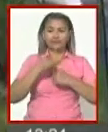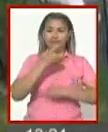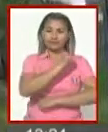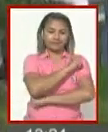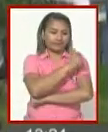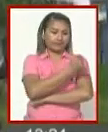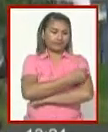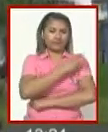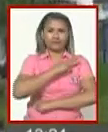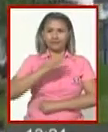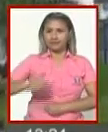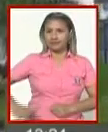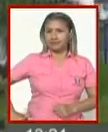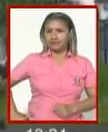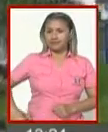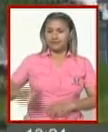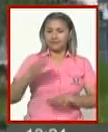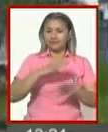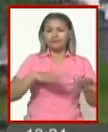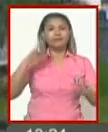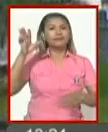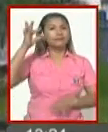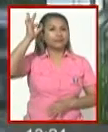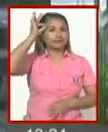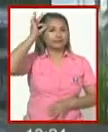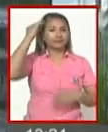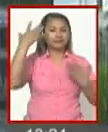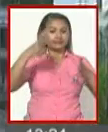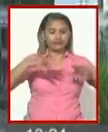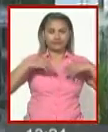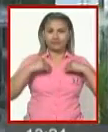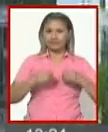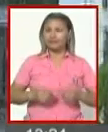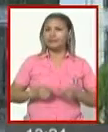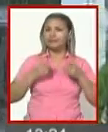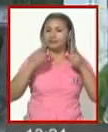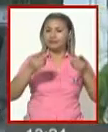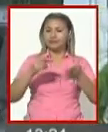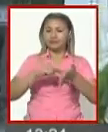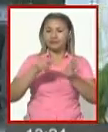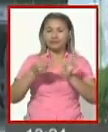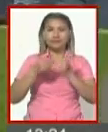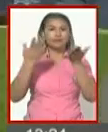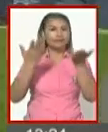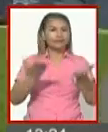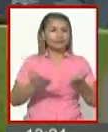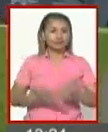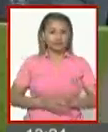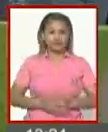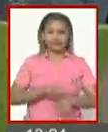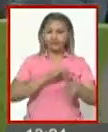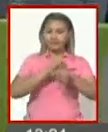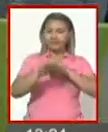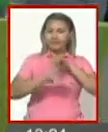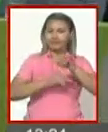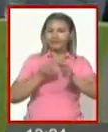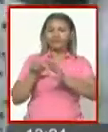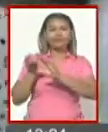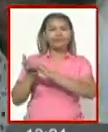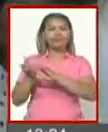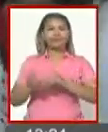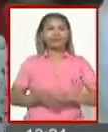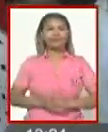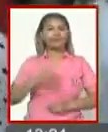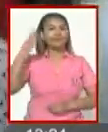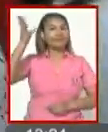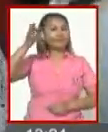las autoridades municipales, el hecho de que la Fiscalía haya admitido la demanda da cuenta que existirían hechos de corrupción.